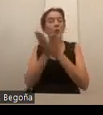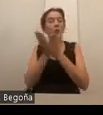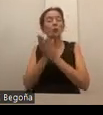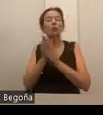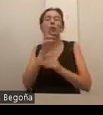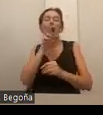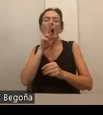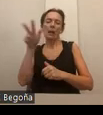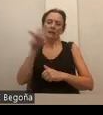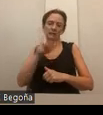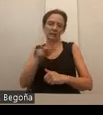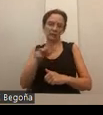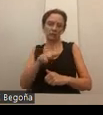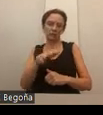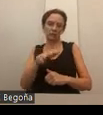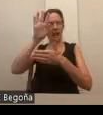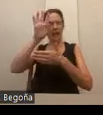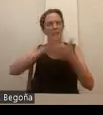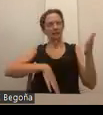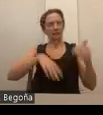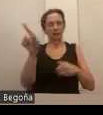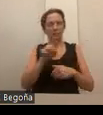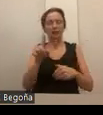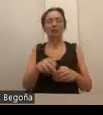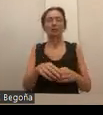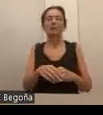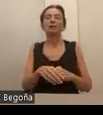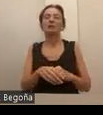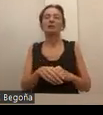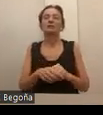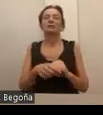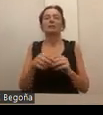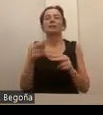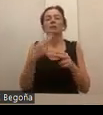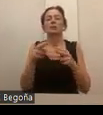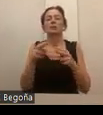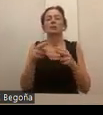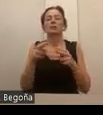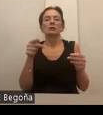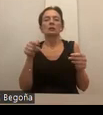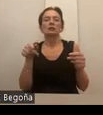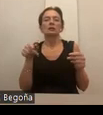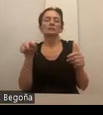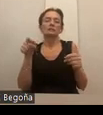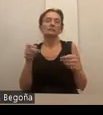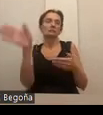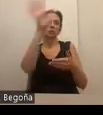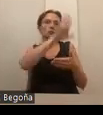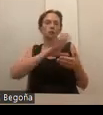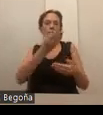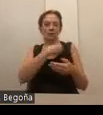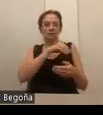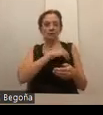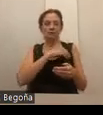pacientes que están asociados a esta entidad en el resto de España, que hacen el curso en castellano. Si os apetece,